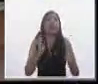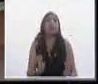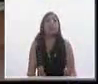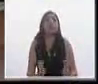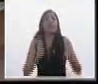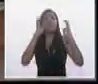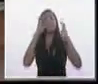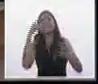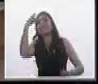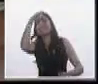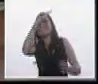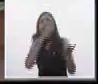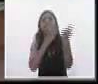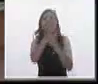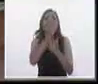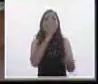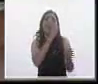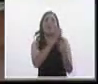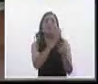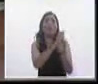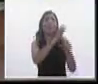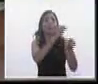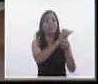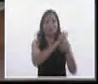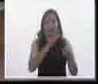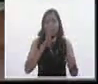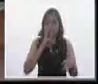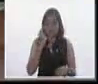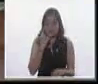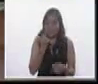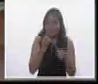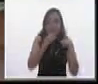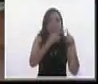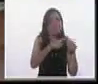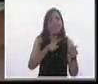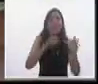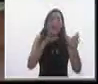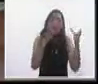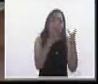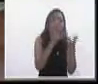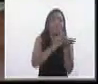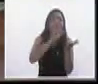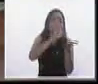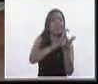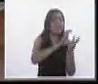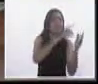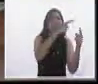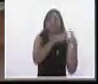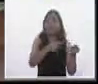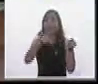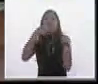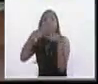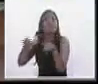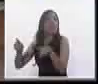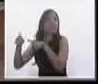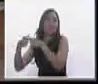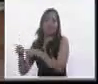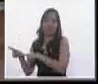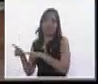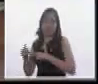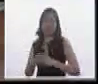edificio el transporte si me explico o sea cada cada comunidad de la discapac tiene situaciones